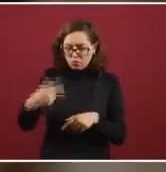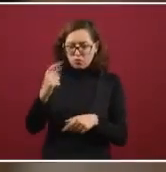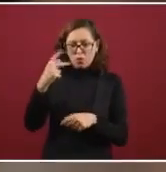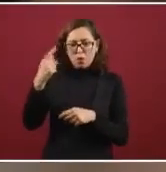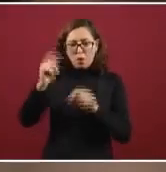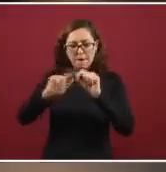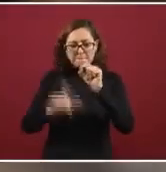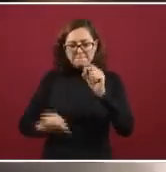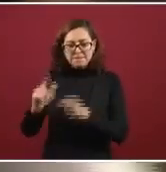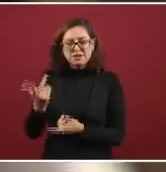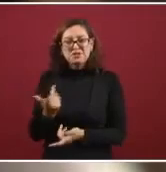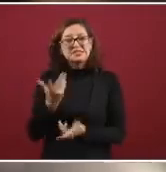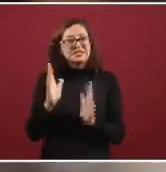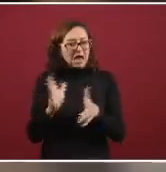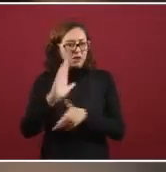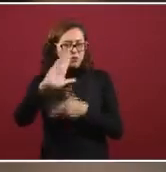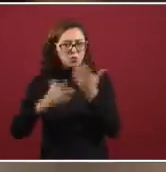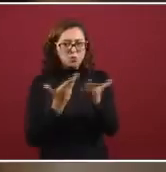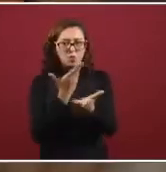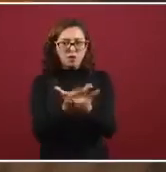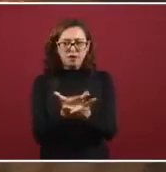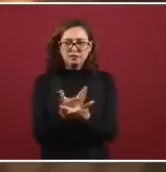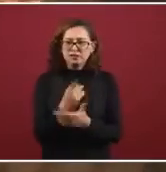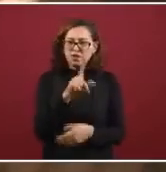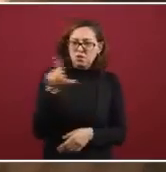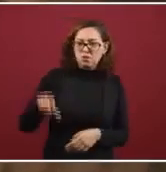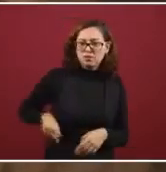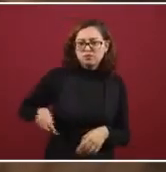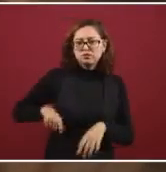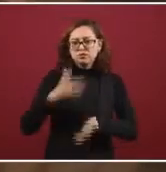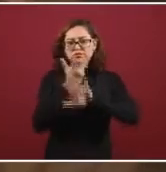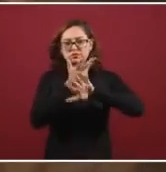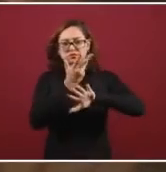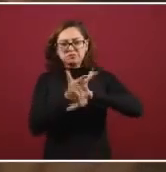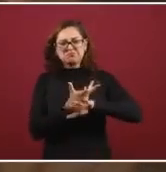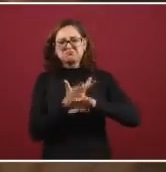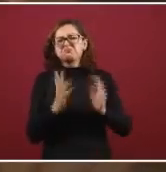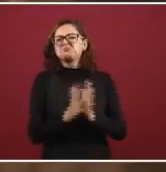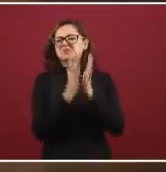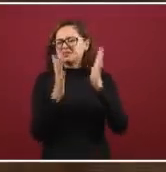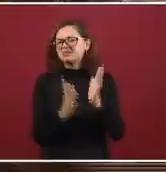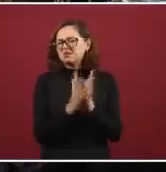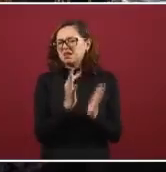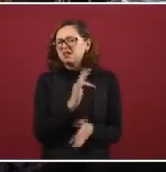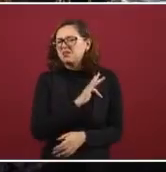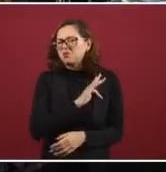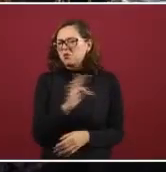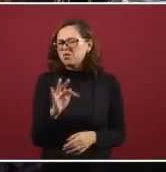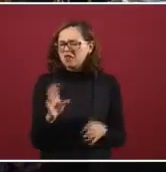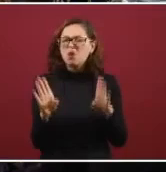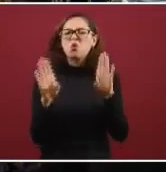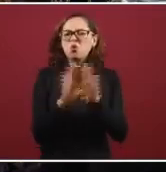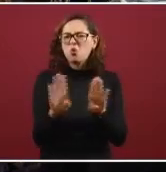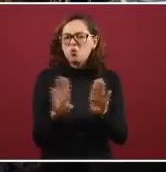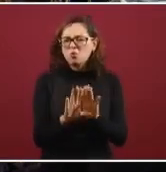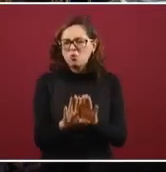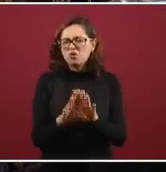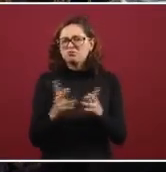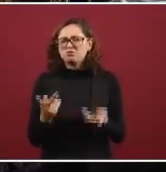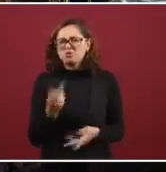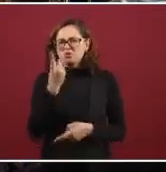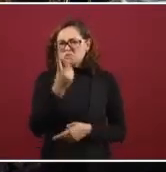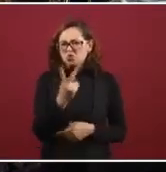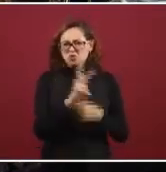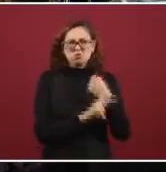una propuesta de cómo podría participar el gobierno de Estados Unidos y por qué verlo como una cuestión